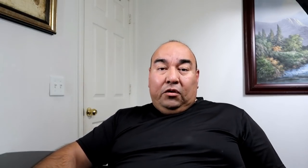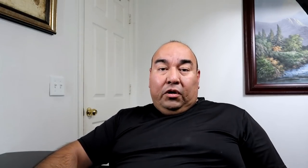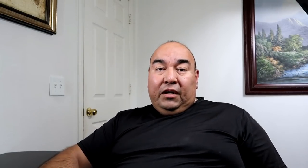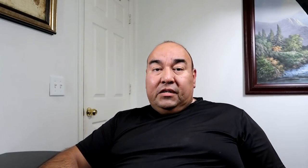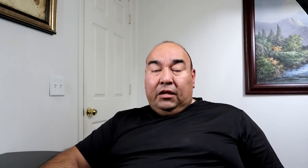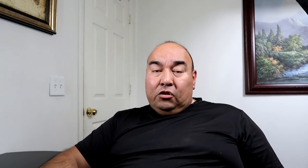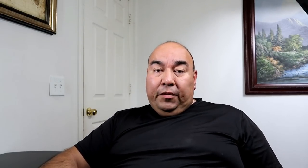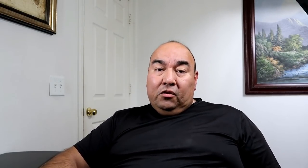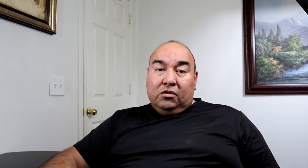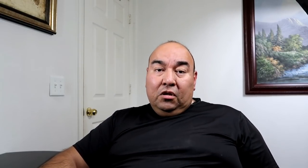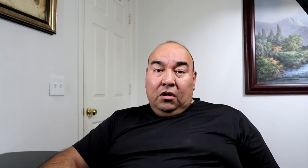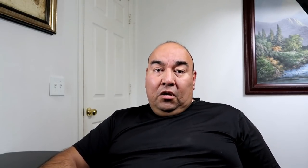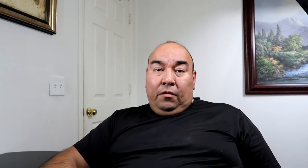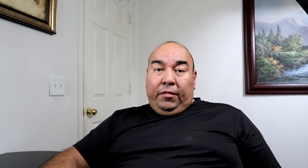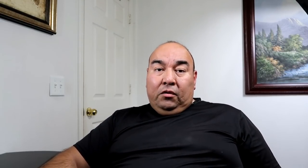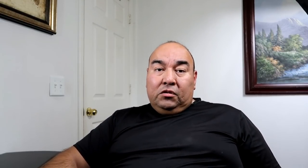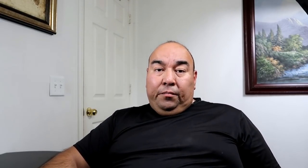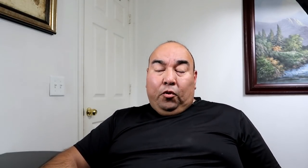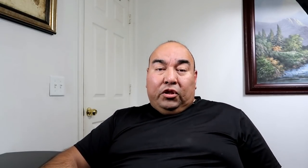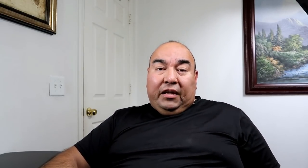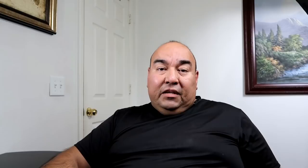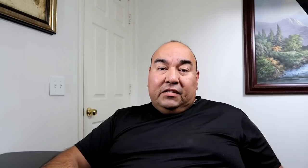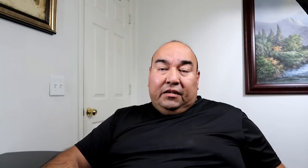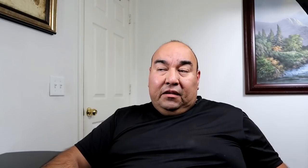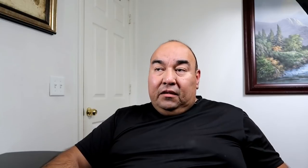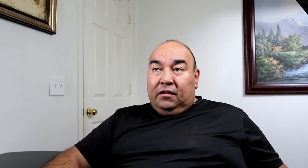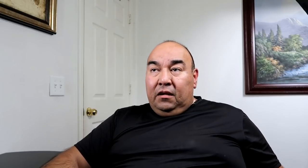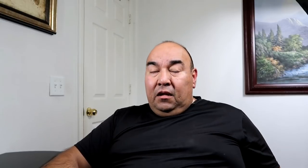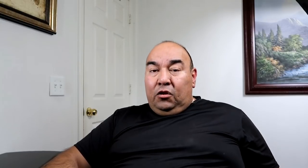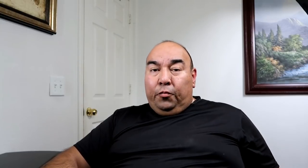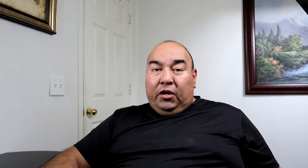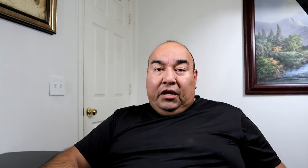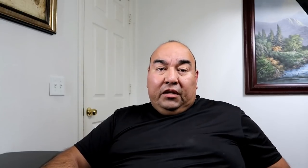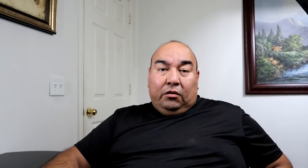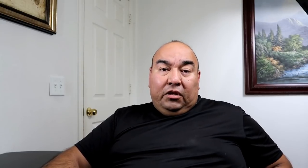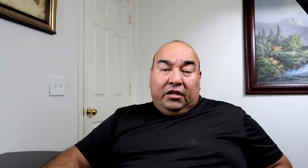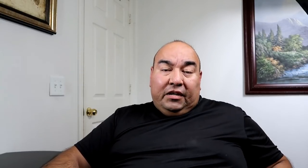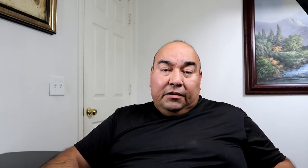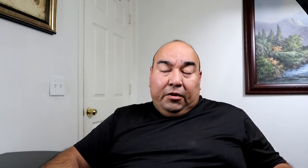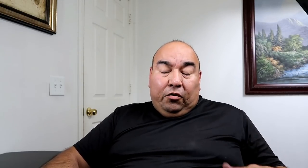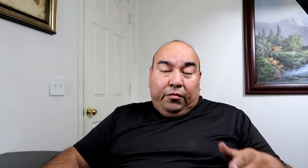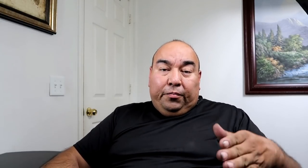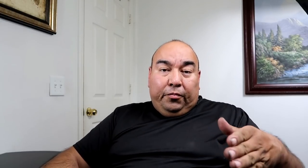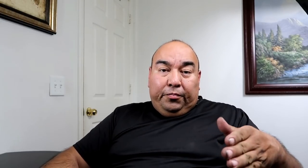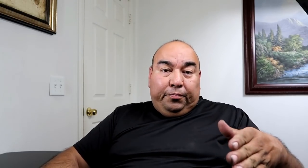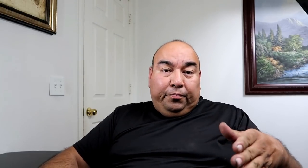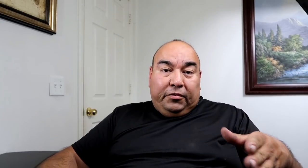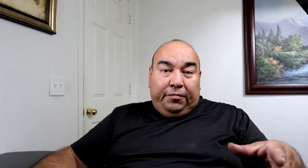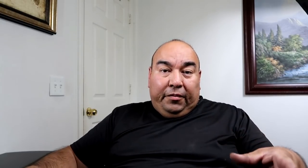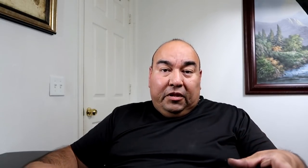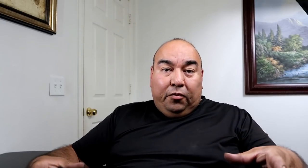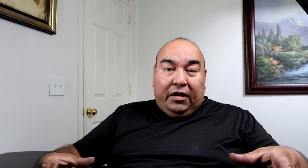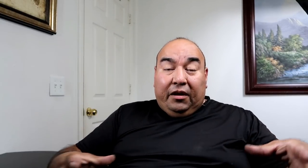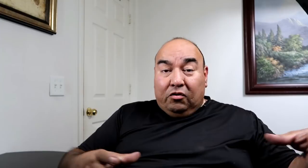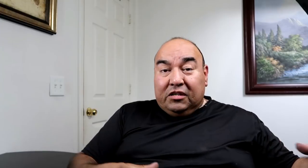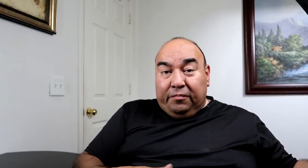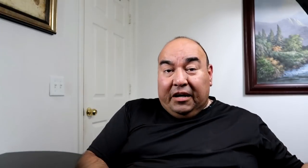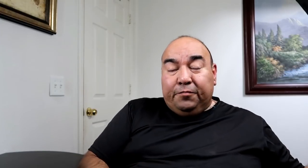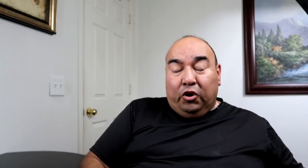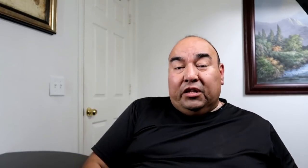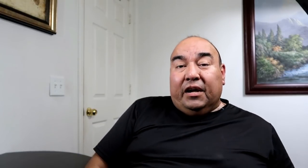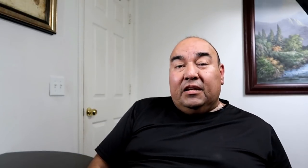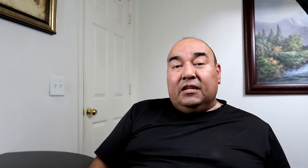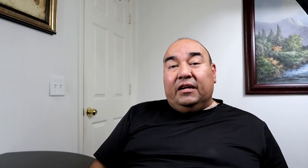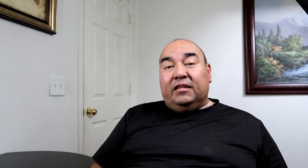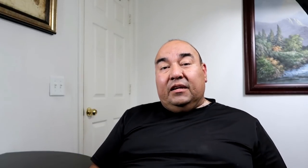Yo me imagino que ha de ser los menos importantes en no porque a la gente no le interese, pero simplemente porque hay cosas